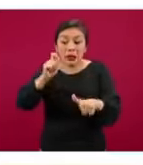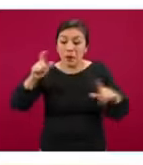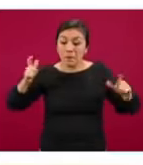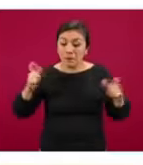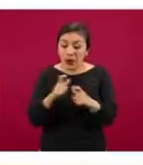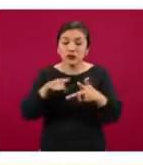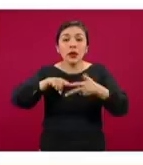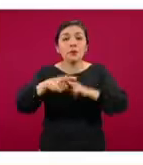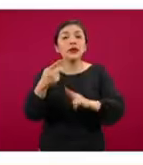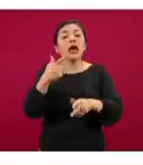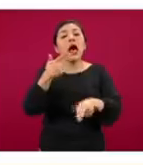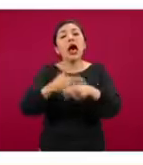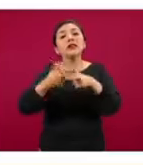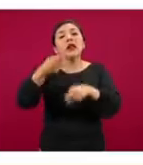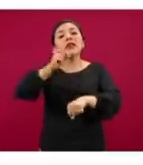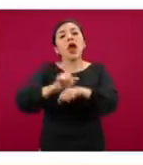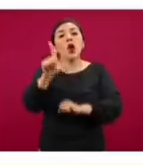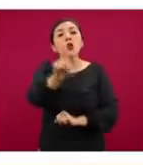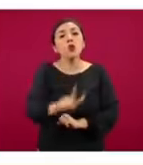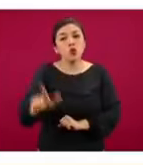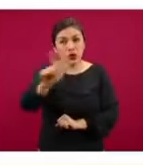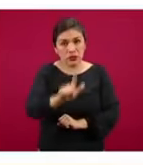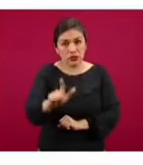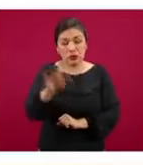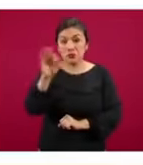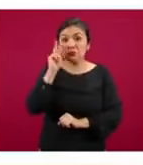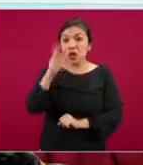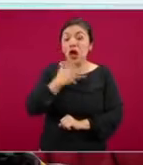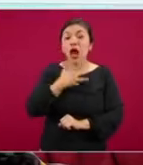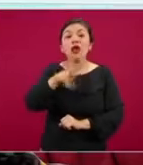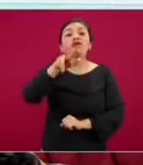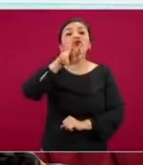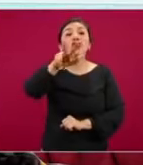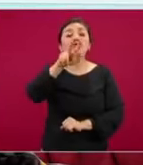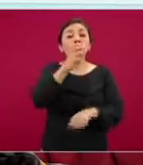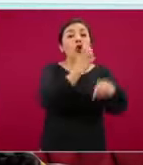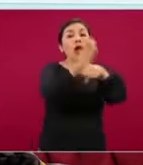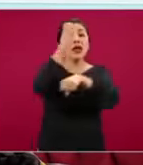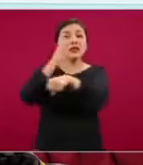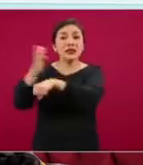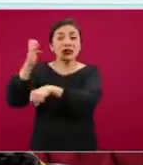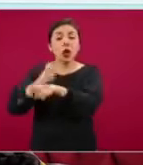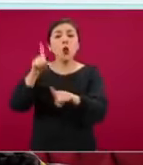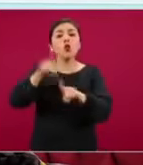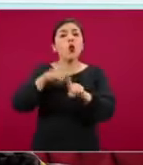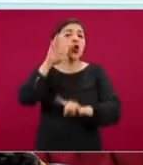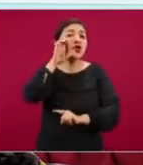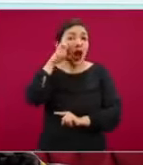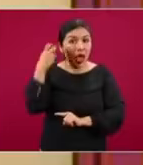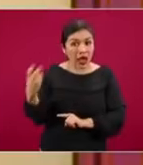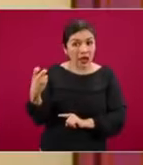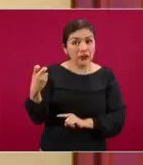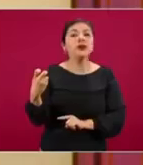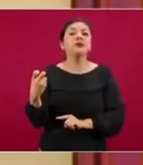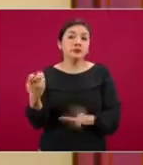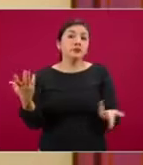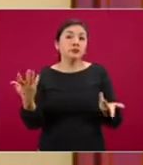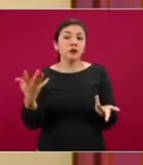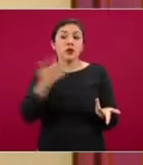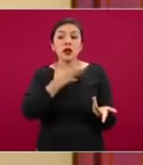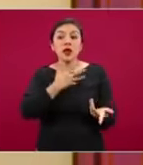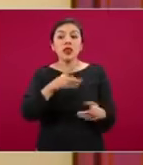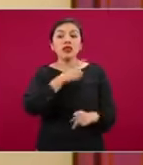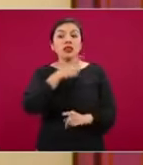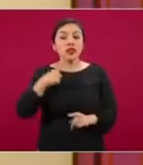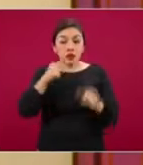lunes. Si se encuentran en este semáforo en naranja, hay 18 entidades federativas en naranja todavía, pues bueno, hay